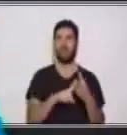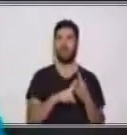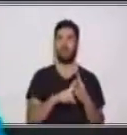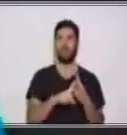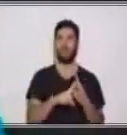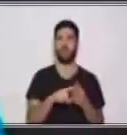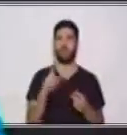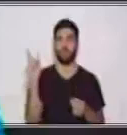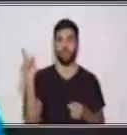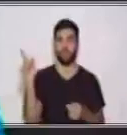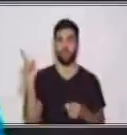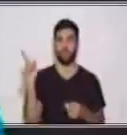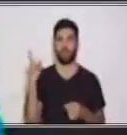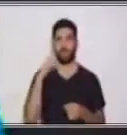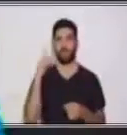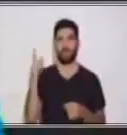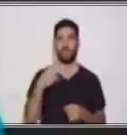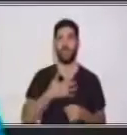esta es